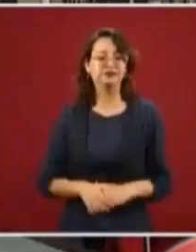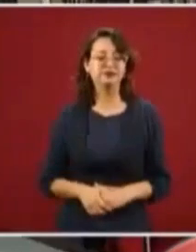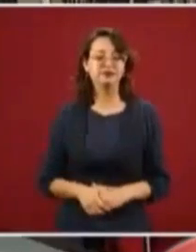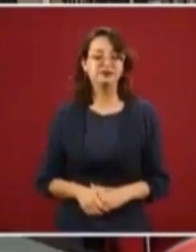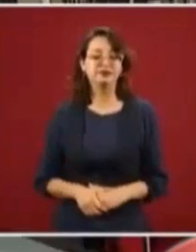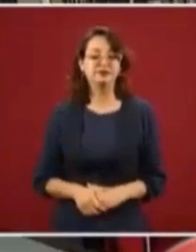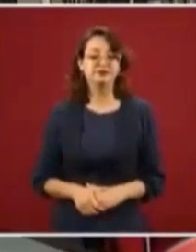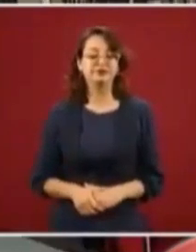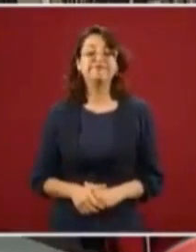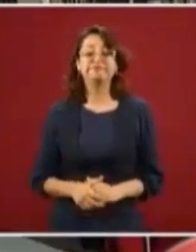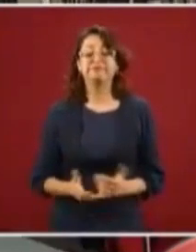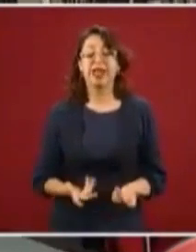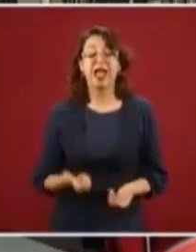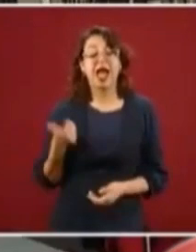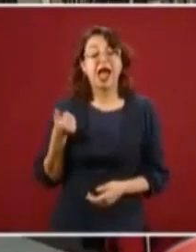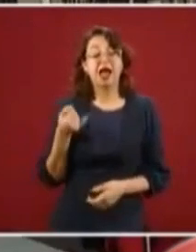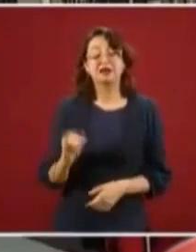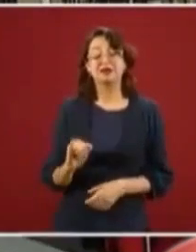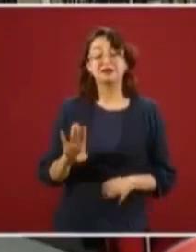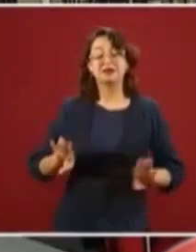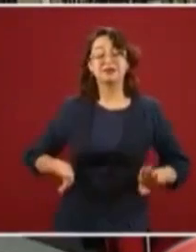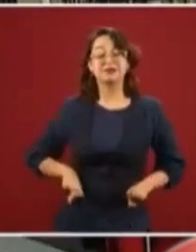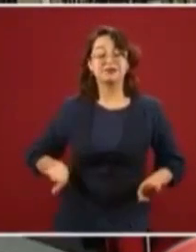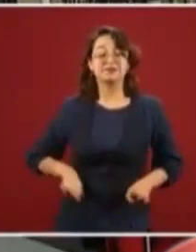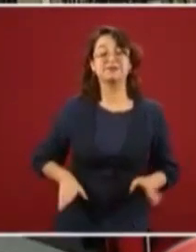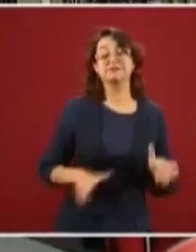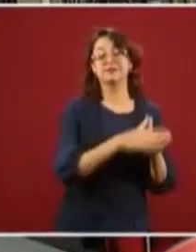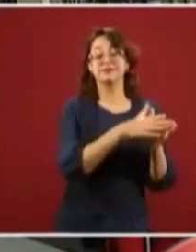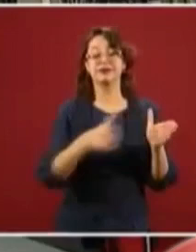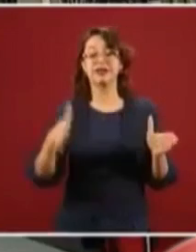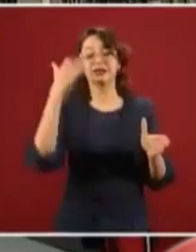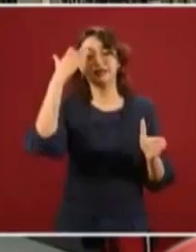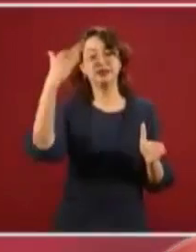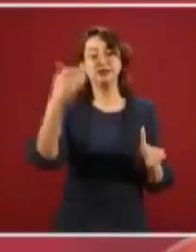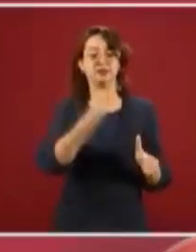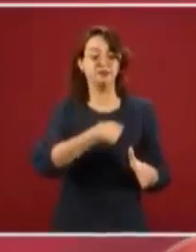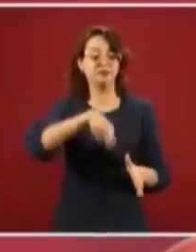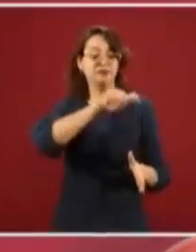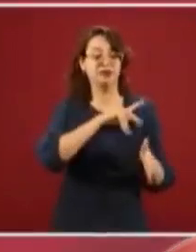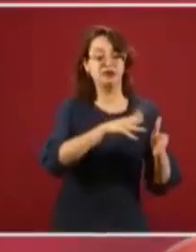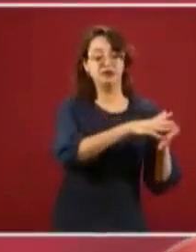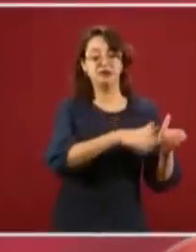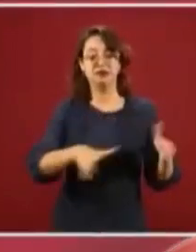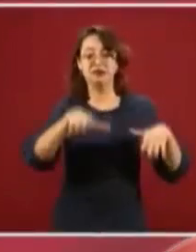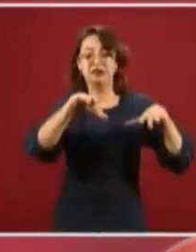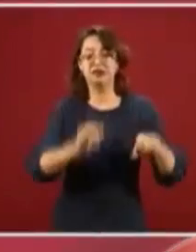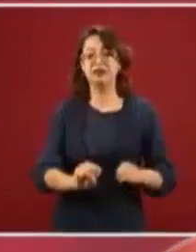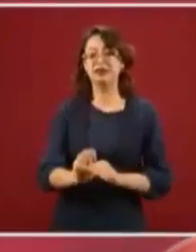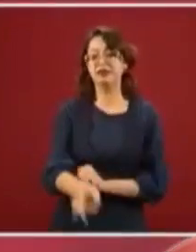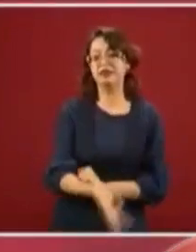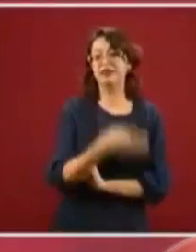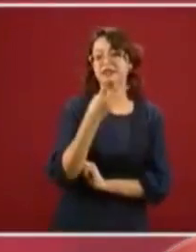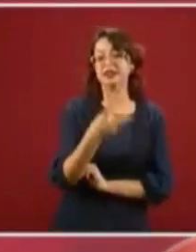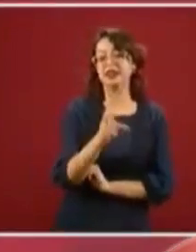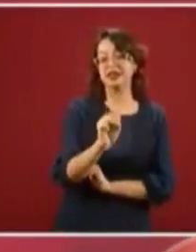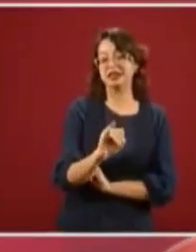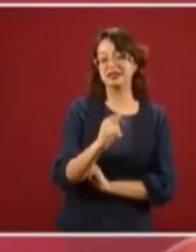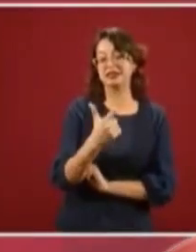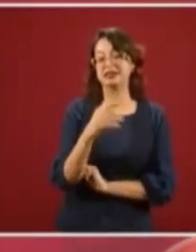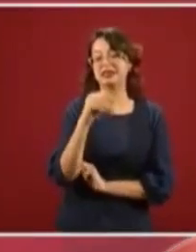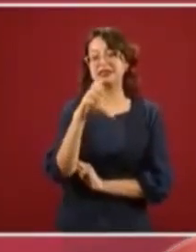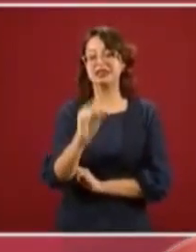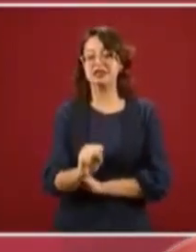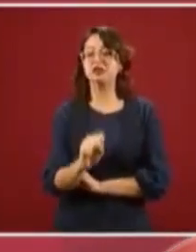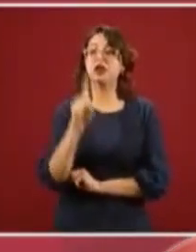Entonces eso era la colonia. 3 siglos fue así. De España nos mandaban a